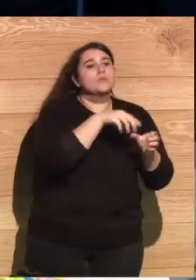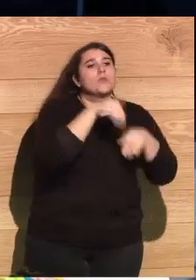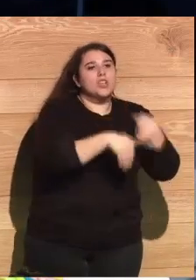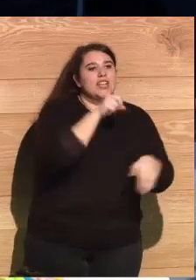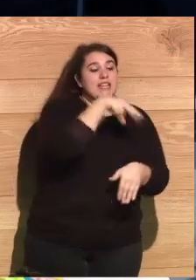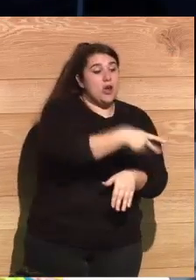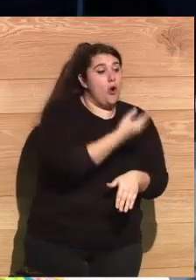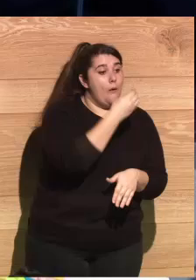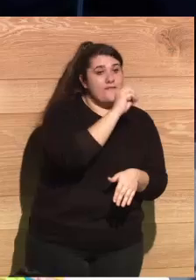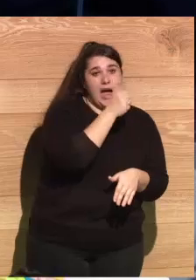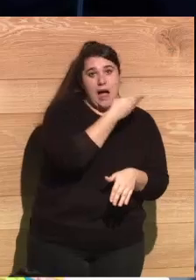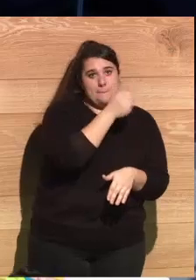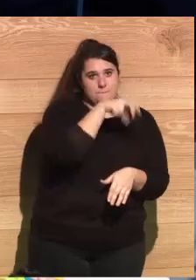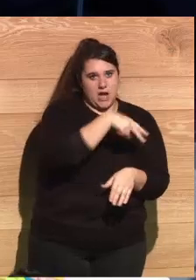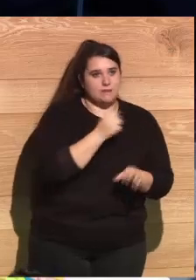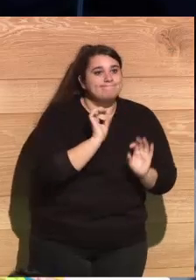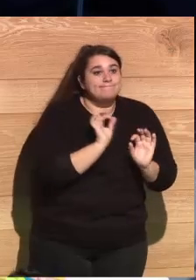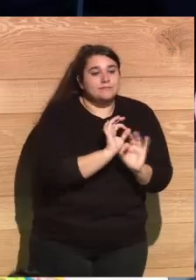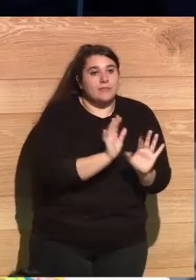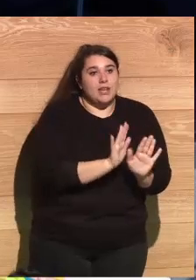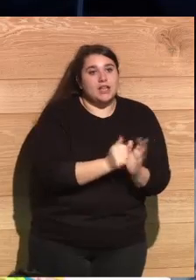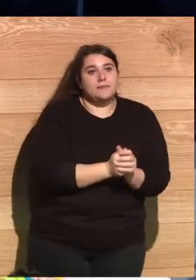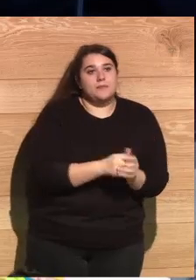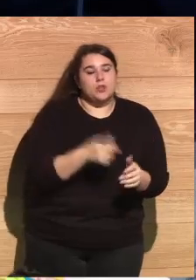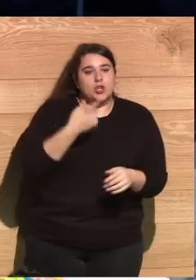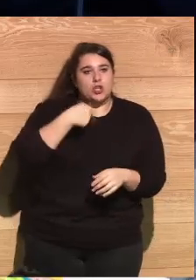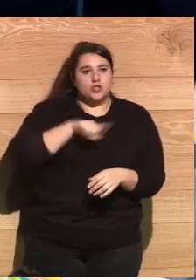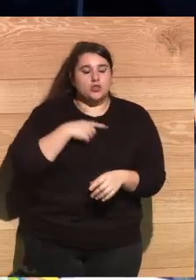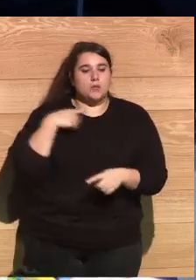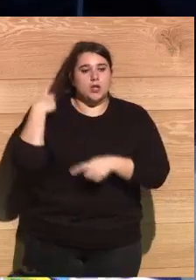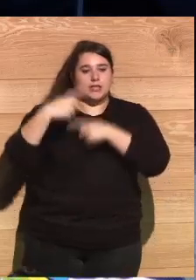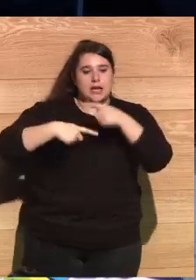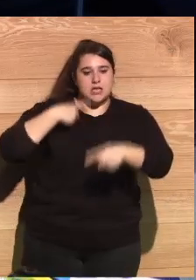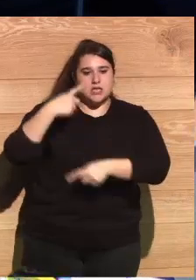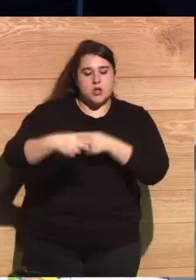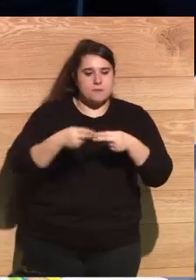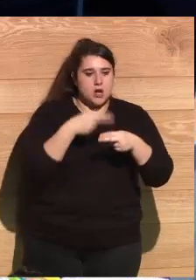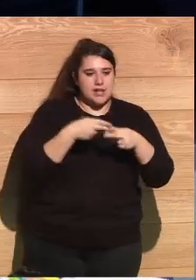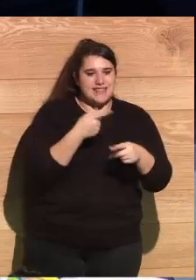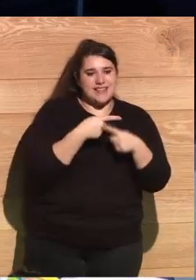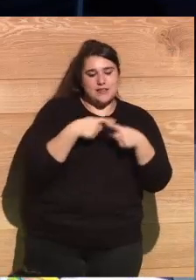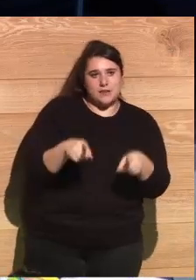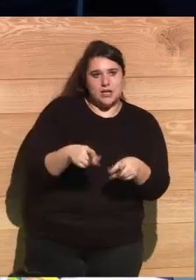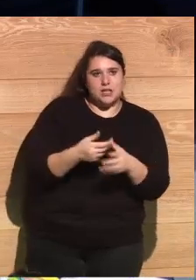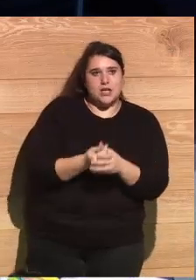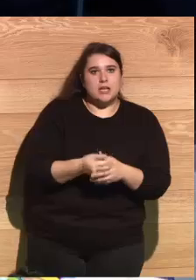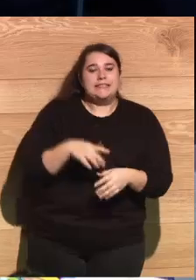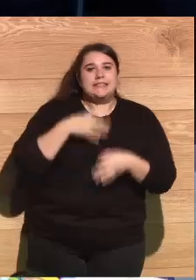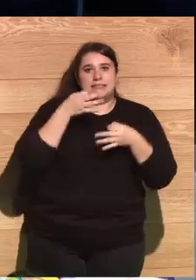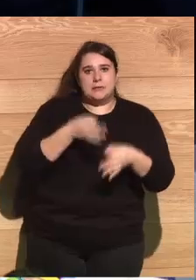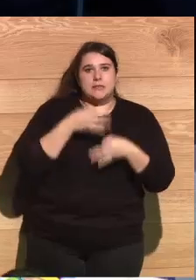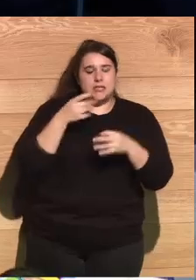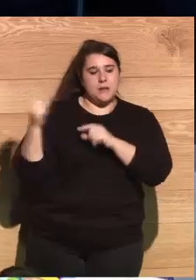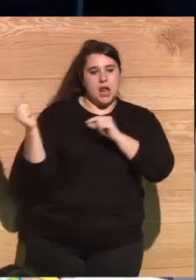mí resolver. Nosotros, yo creo que venimos de una tradición política con otro sustrato, estamos siempre en